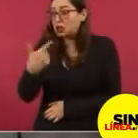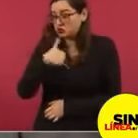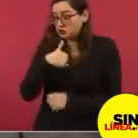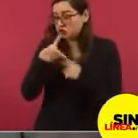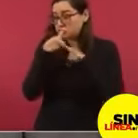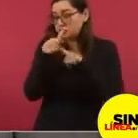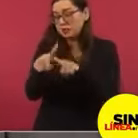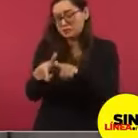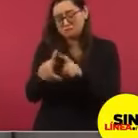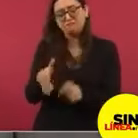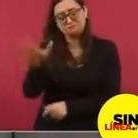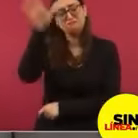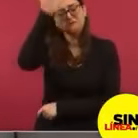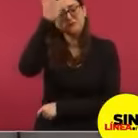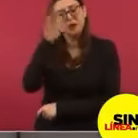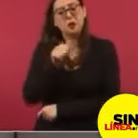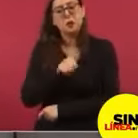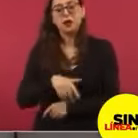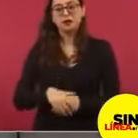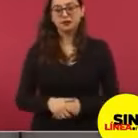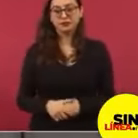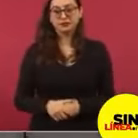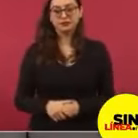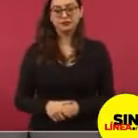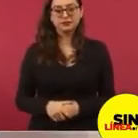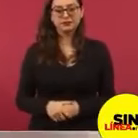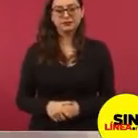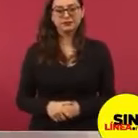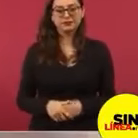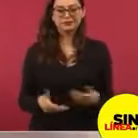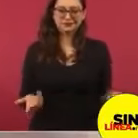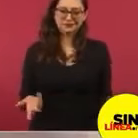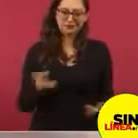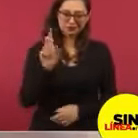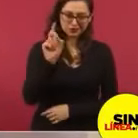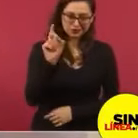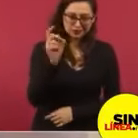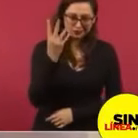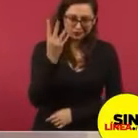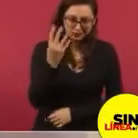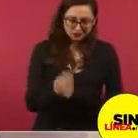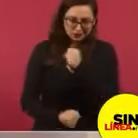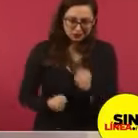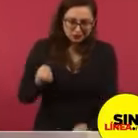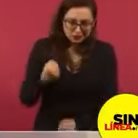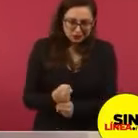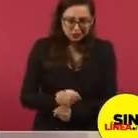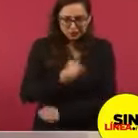¿24 años?